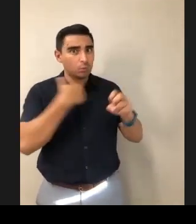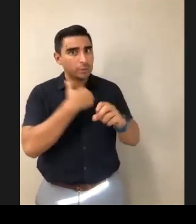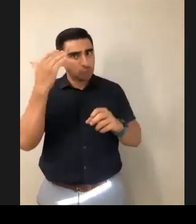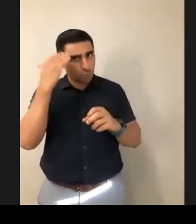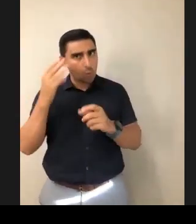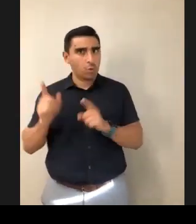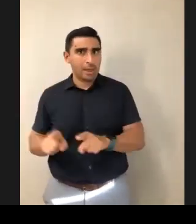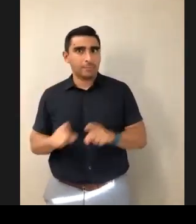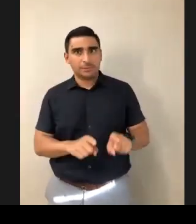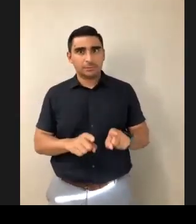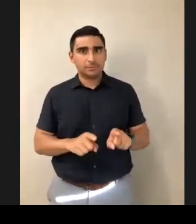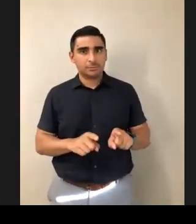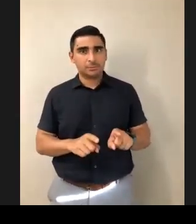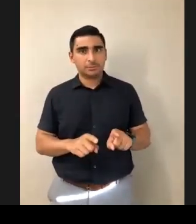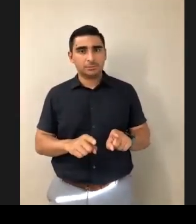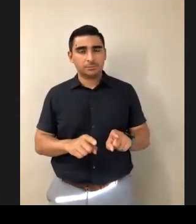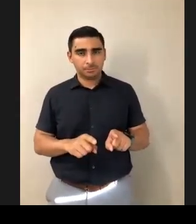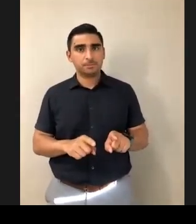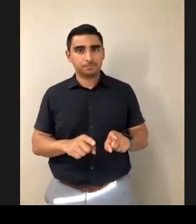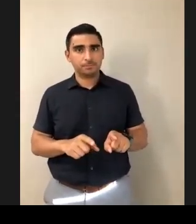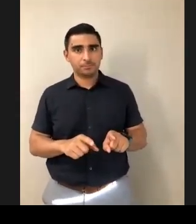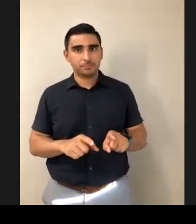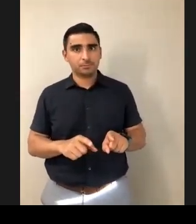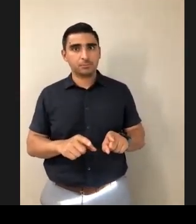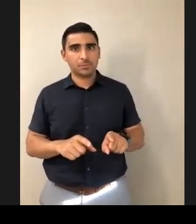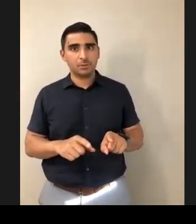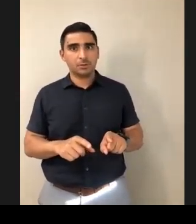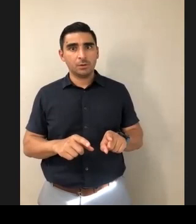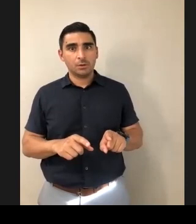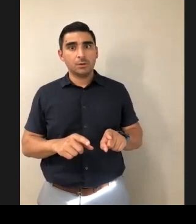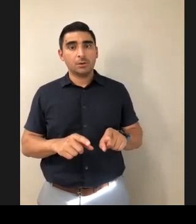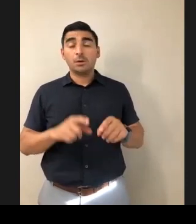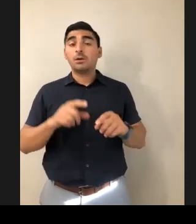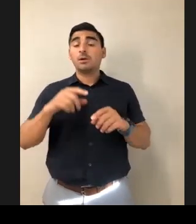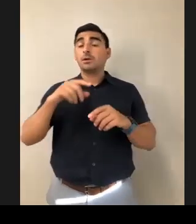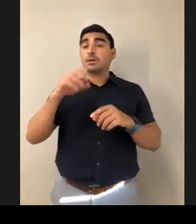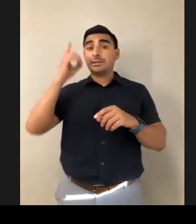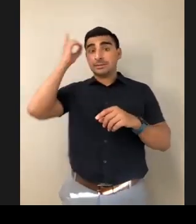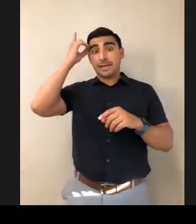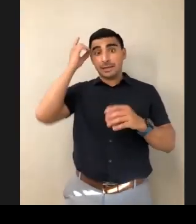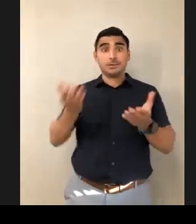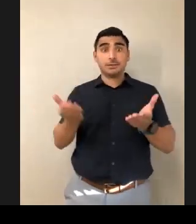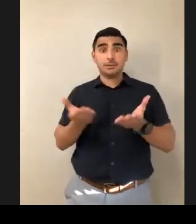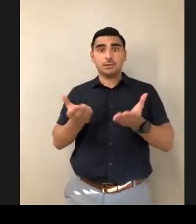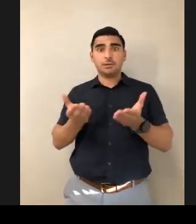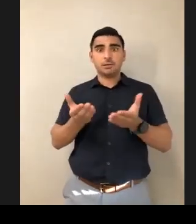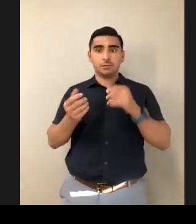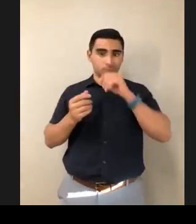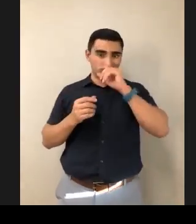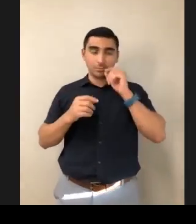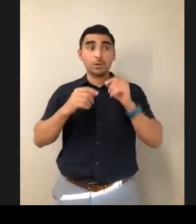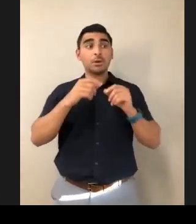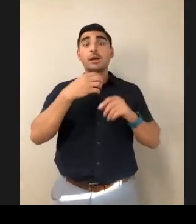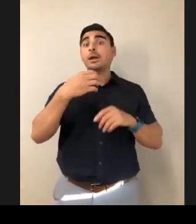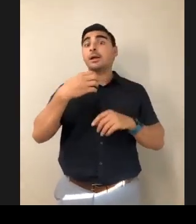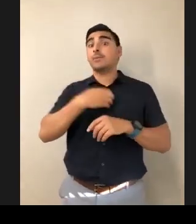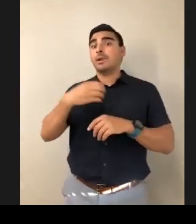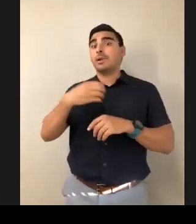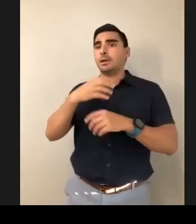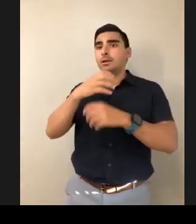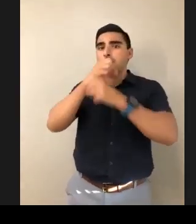a asegurarme de que esos problemas no sucedan. Un problema que en Dallas es que no